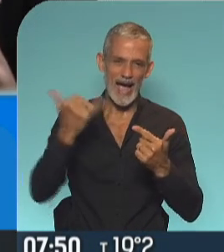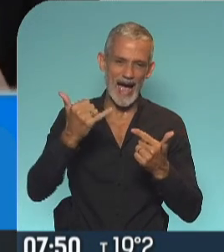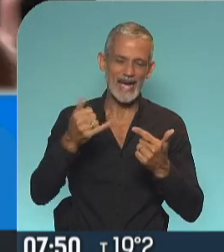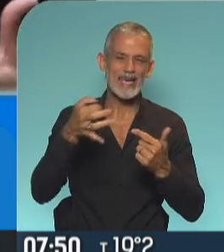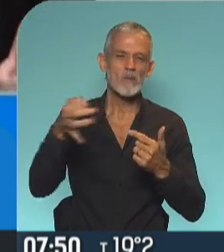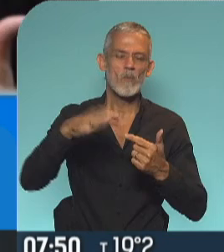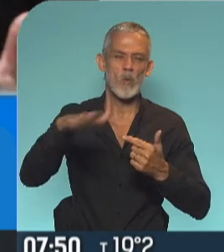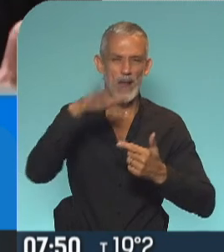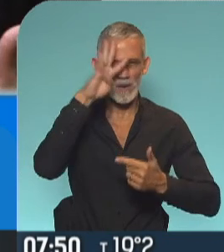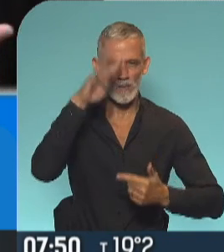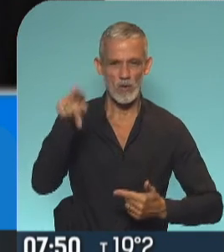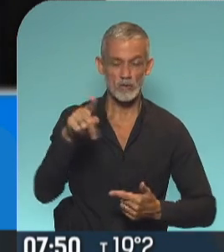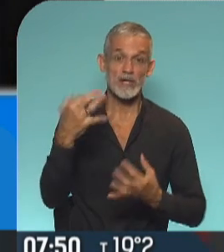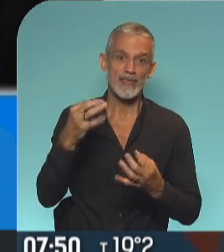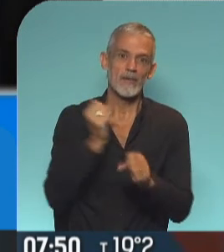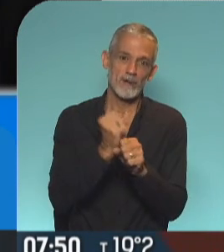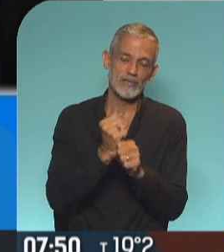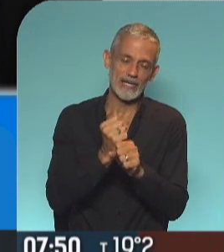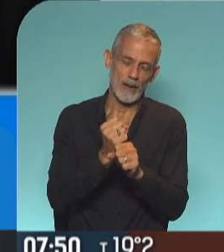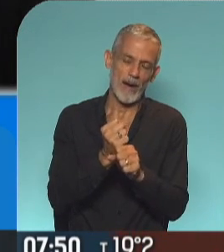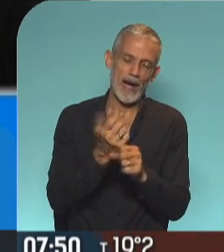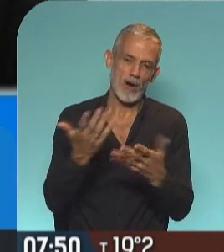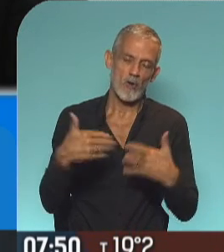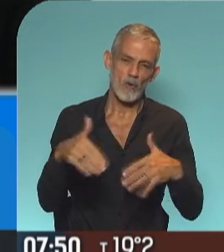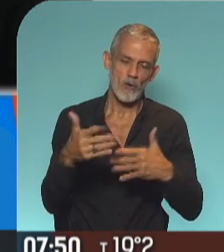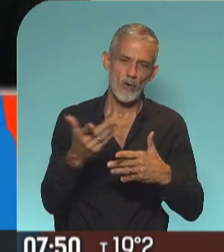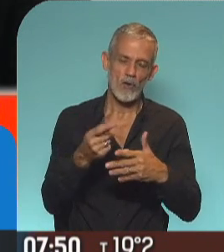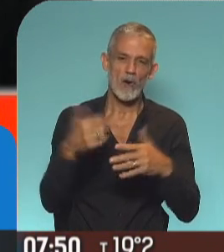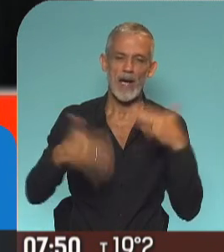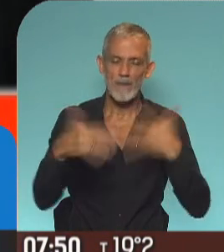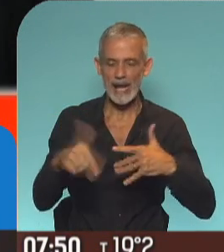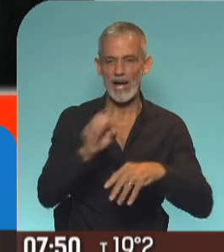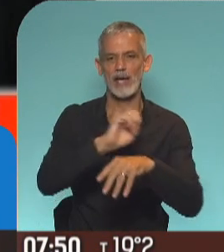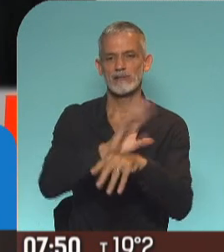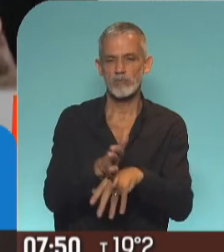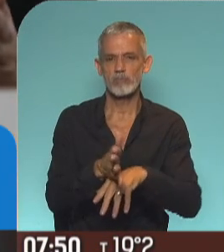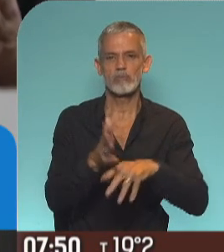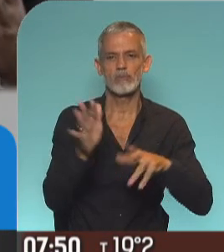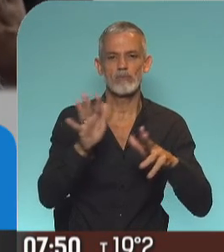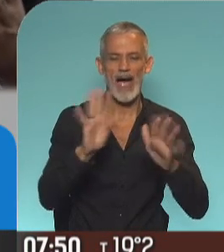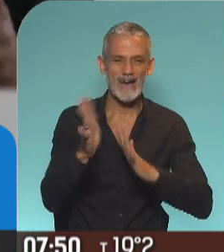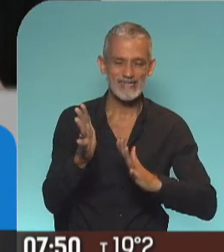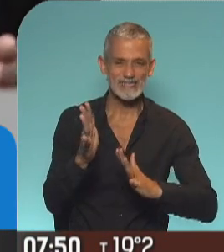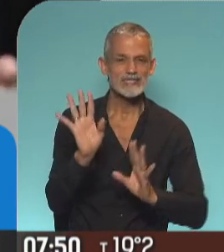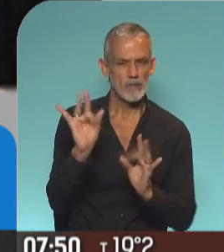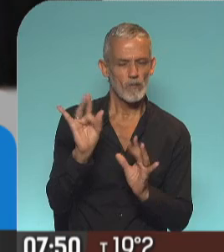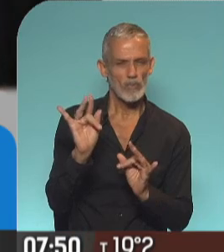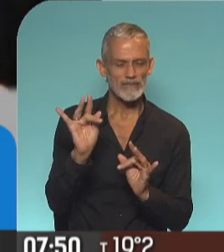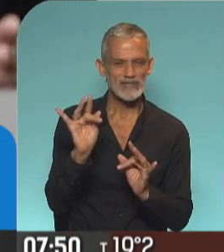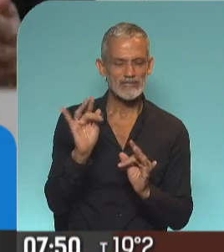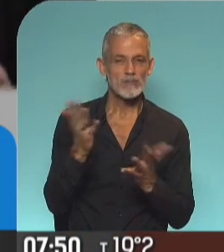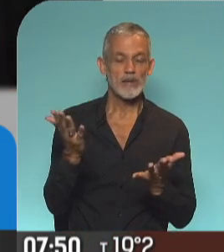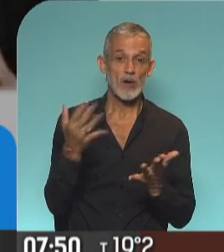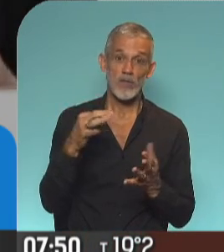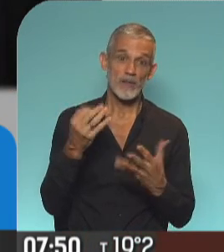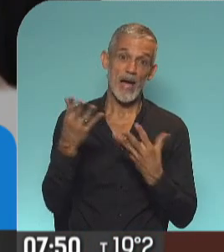pueblos originarios, ¿no? Y eso hay que hacer un trabajo que en un marco de emergencia, de COVID, a veces cuesta, pero que bueno, que hay